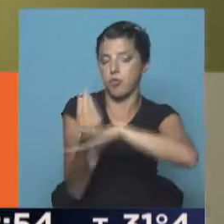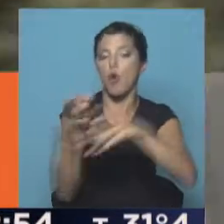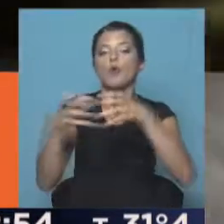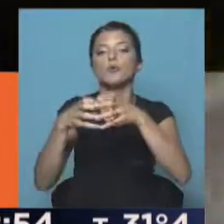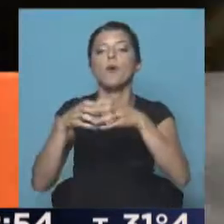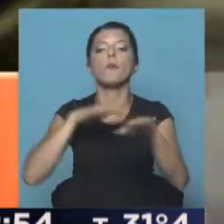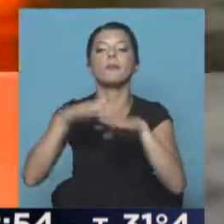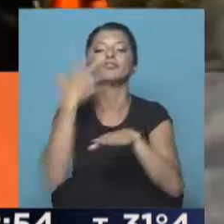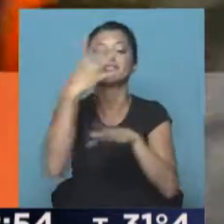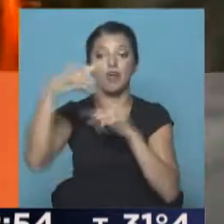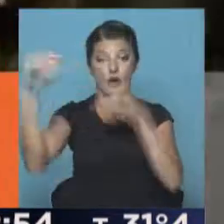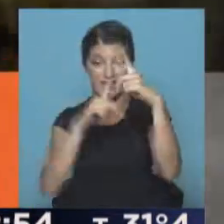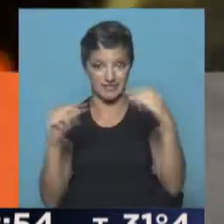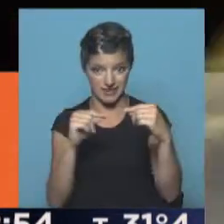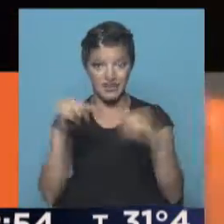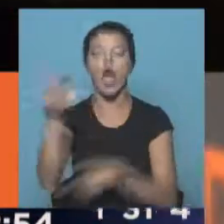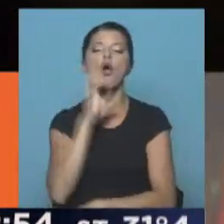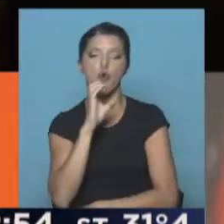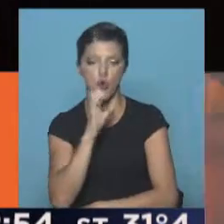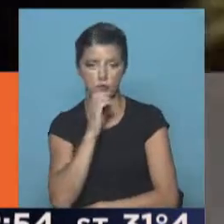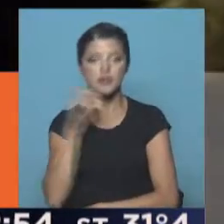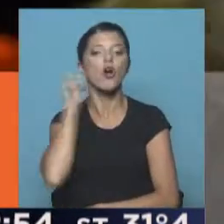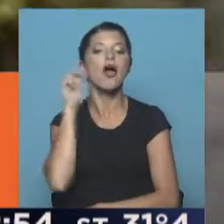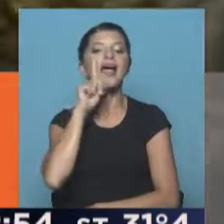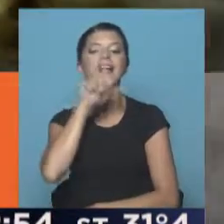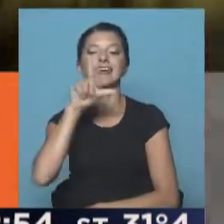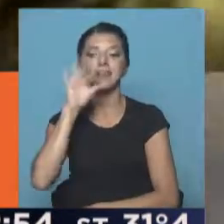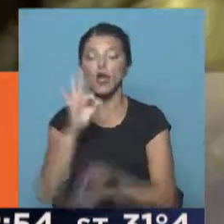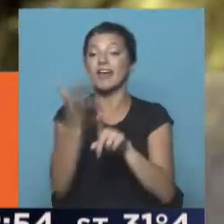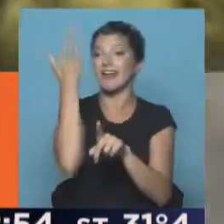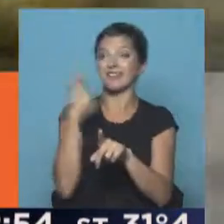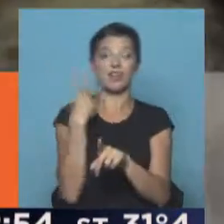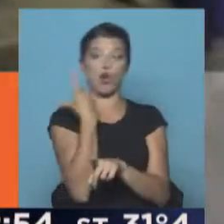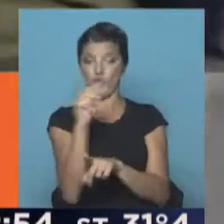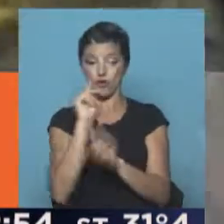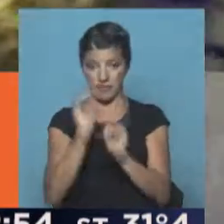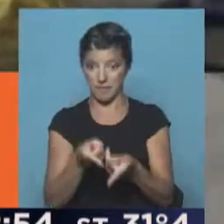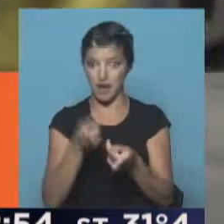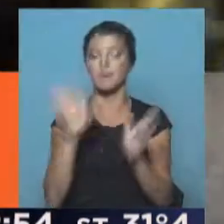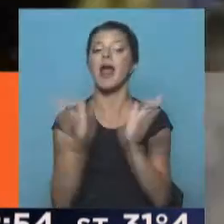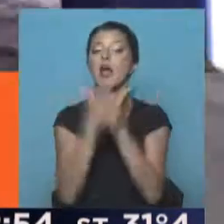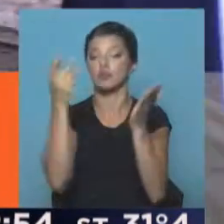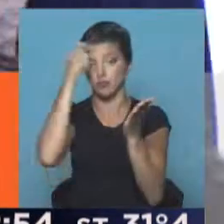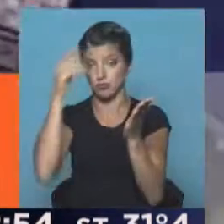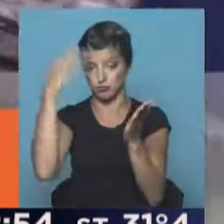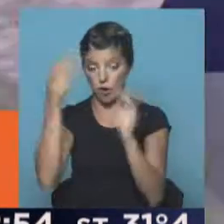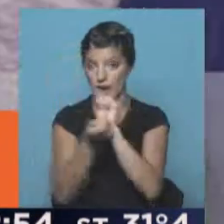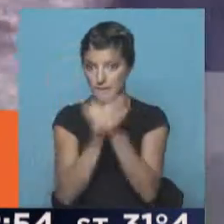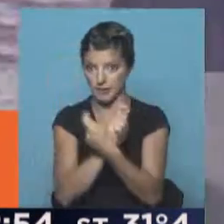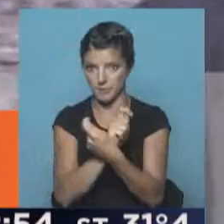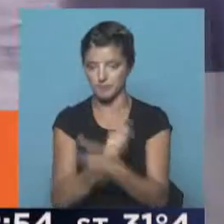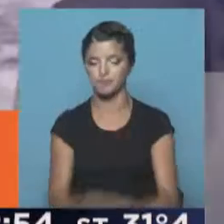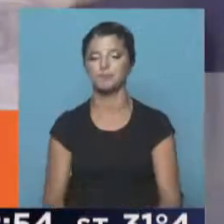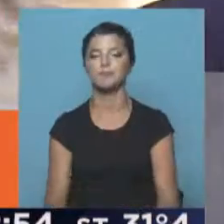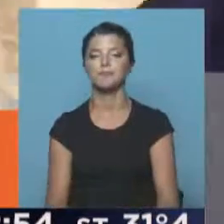cómico Beppe Grillo, uno de los principales defensores del no en el reciente referéndum constitucional. En